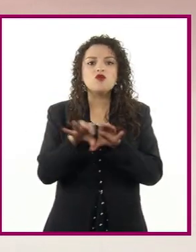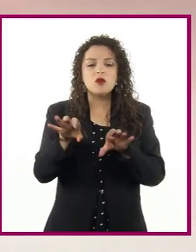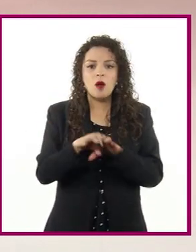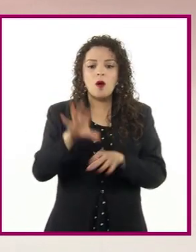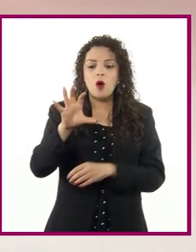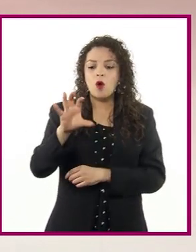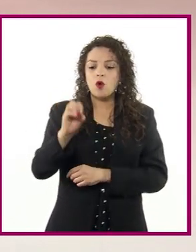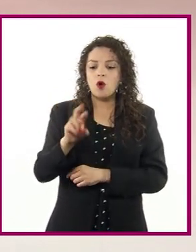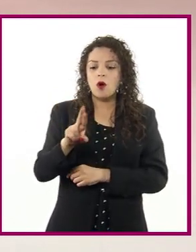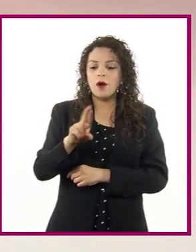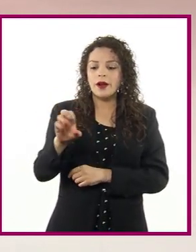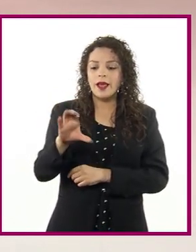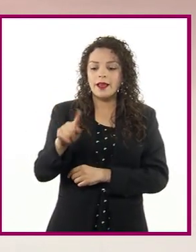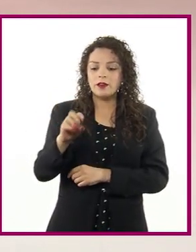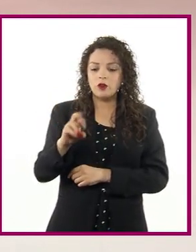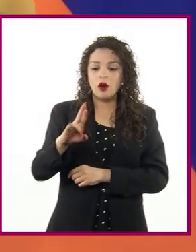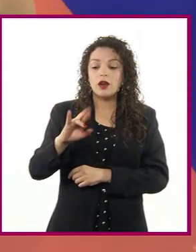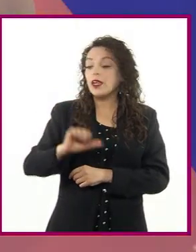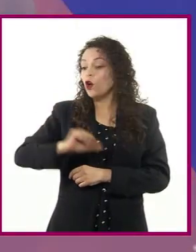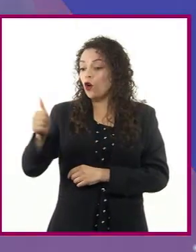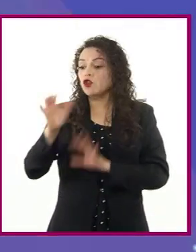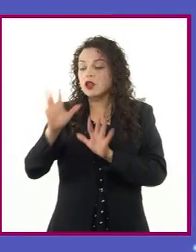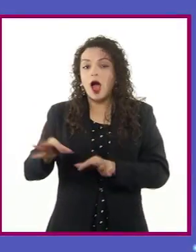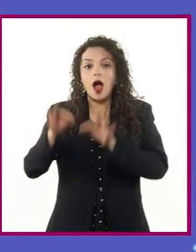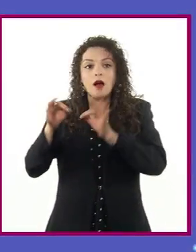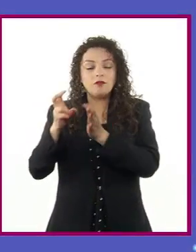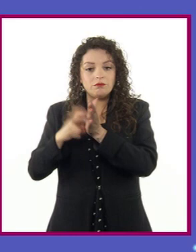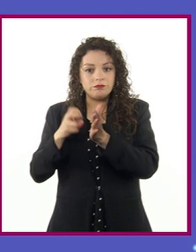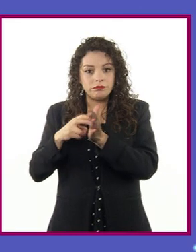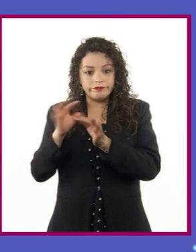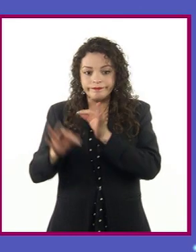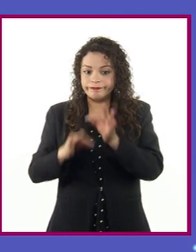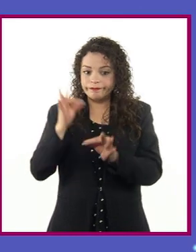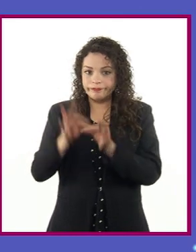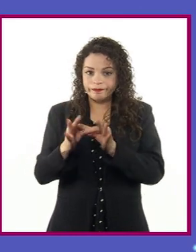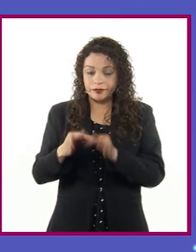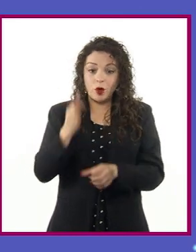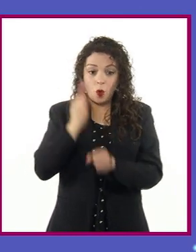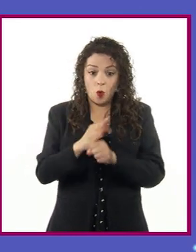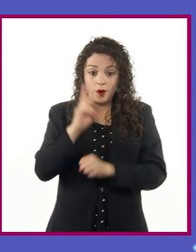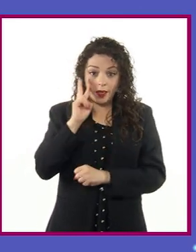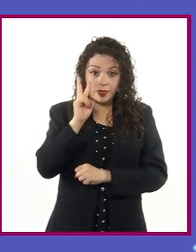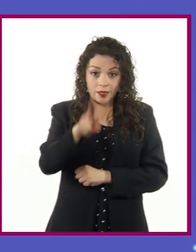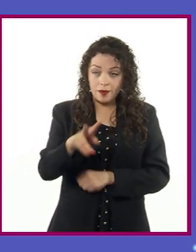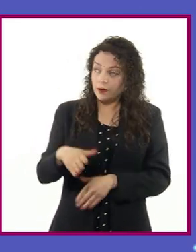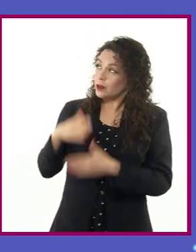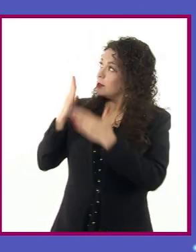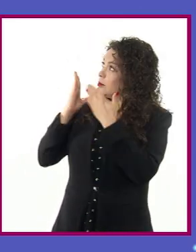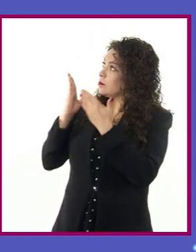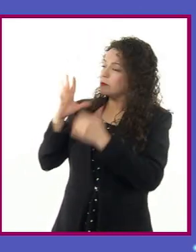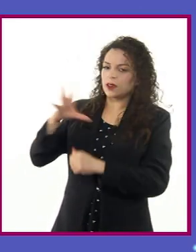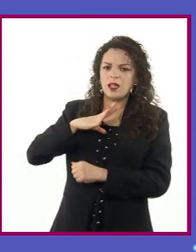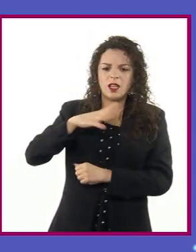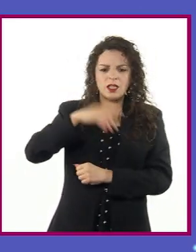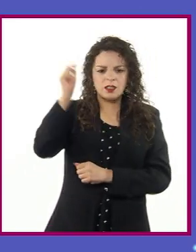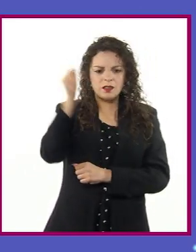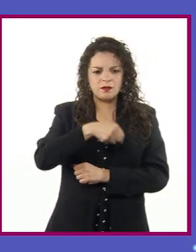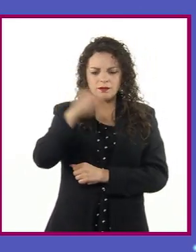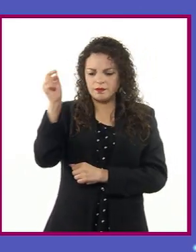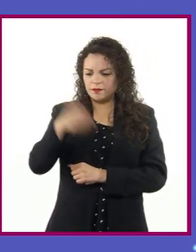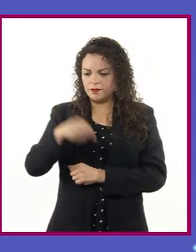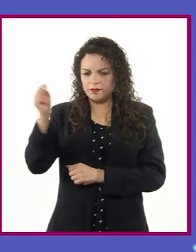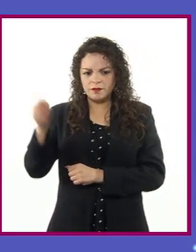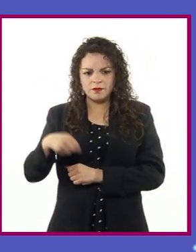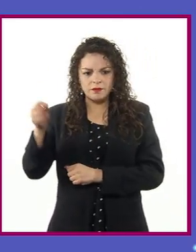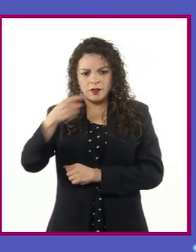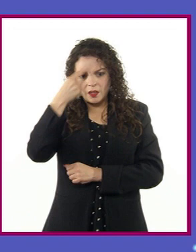otro ya con las correcciones realizadas. En este texto observamos que tiene una serie de marcas hechas a fin